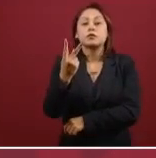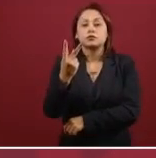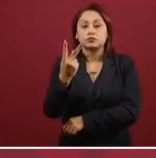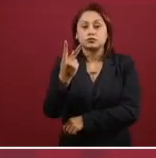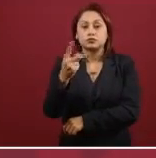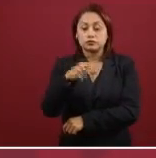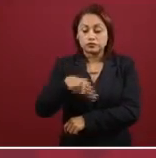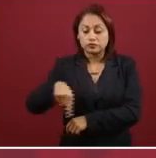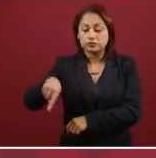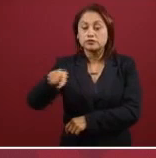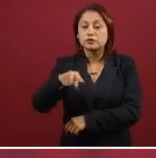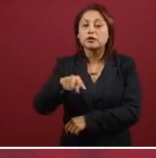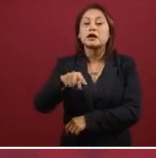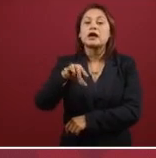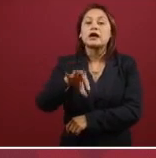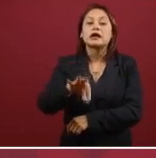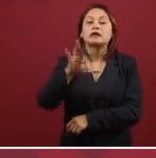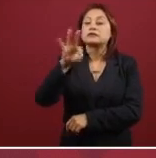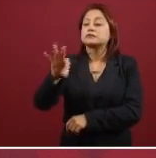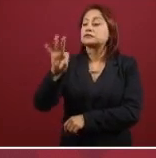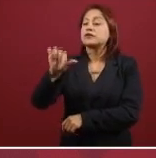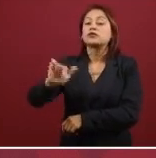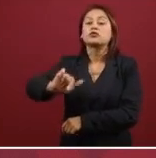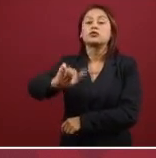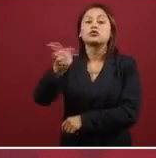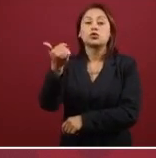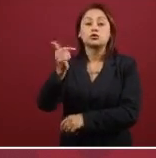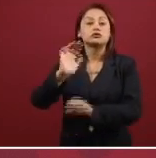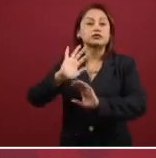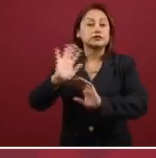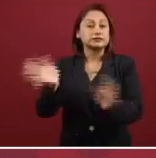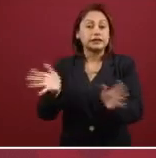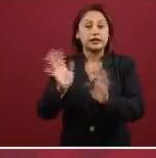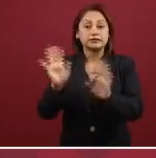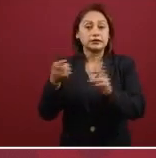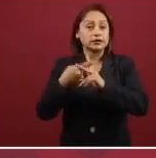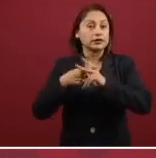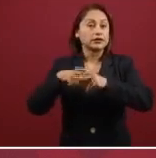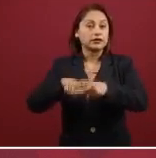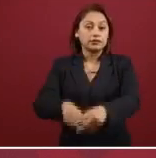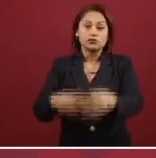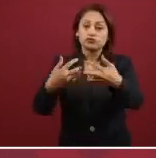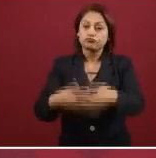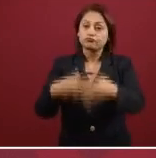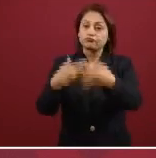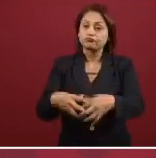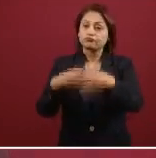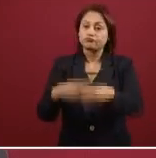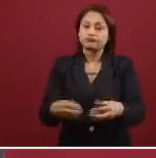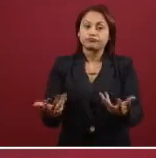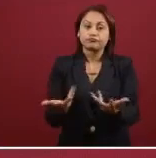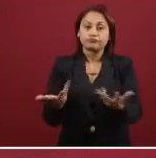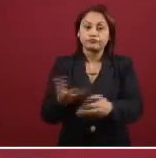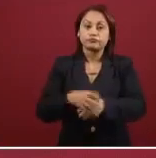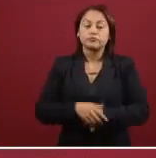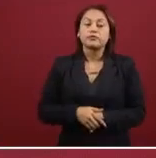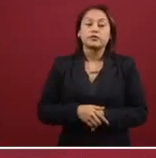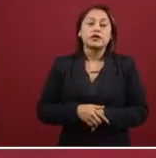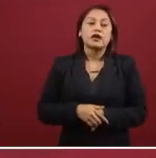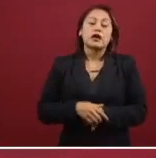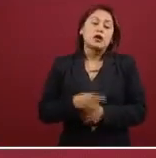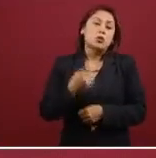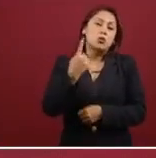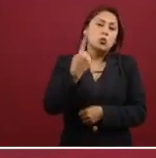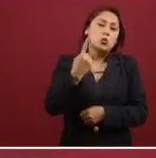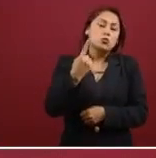12 entran ya en producción en este año. El primero de ellos entra en producción a